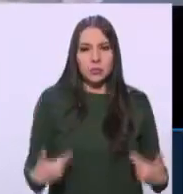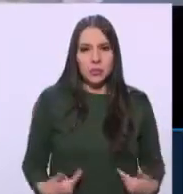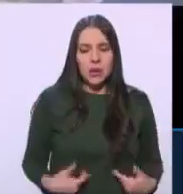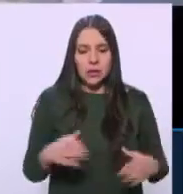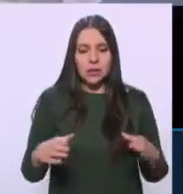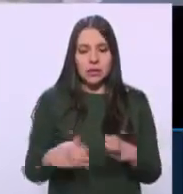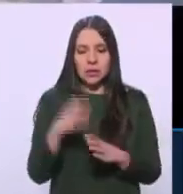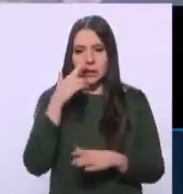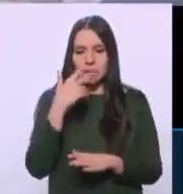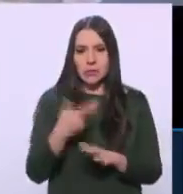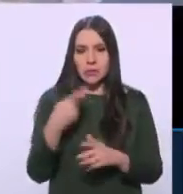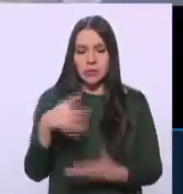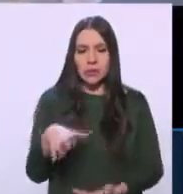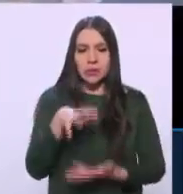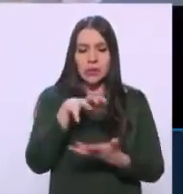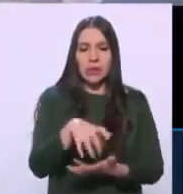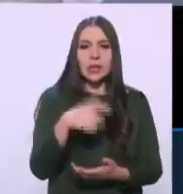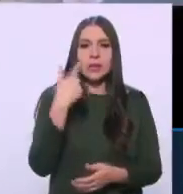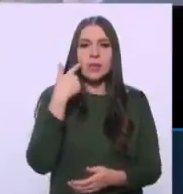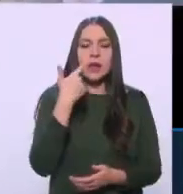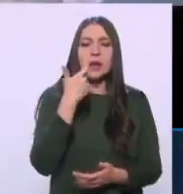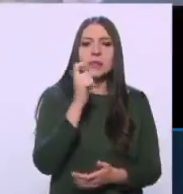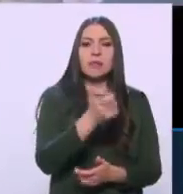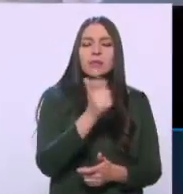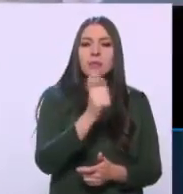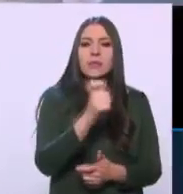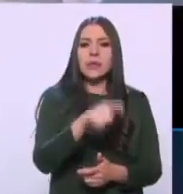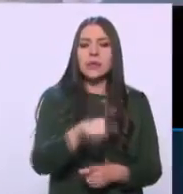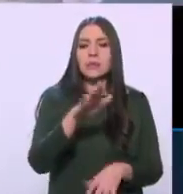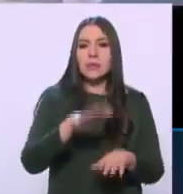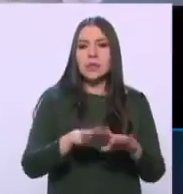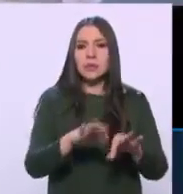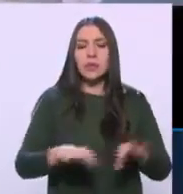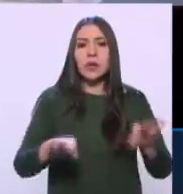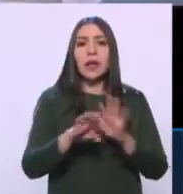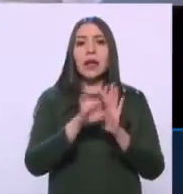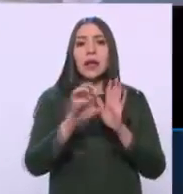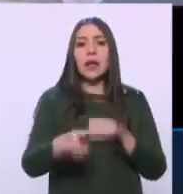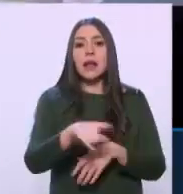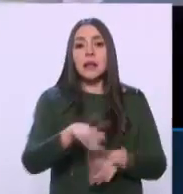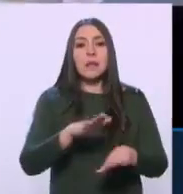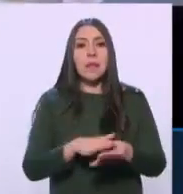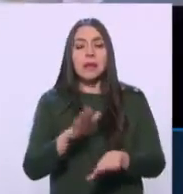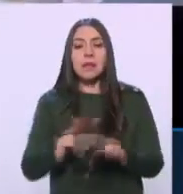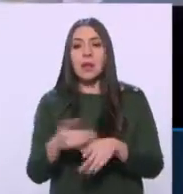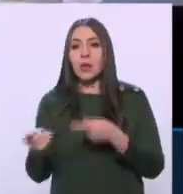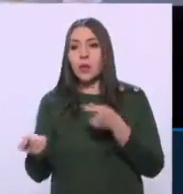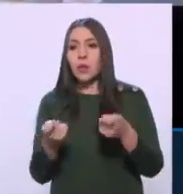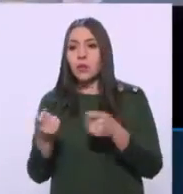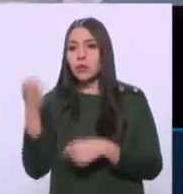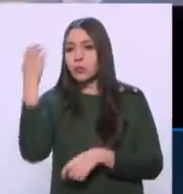el principal instrumento de financiamiento, y el hecho de tener mayores controles de